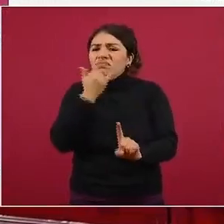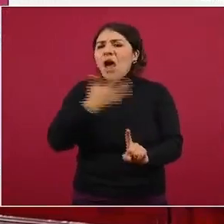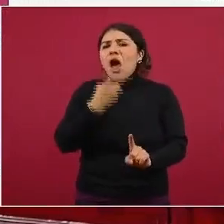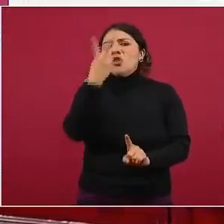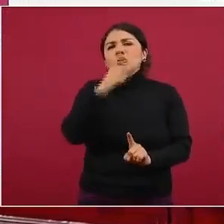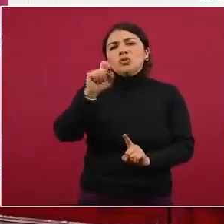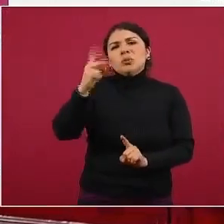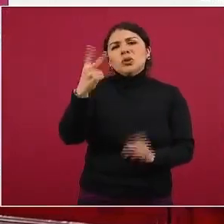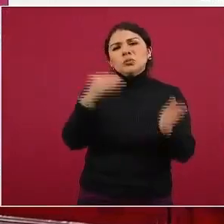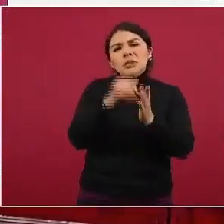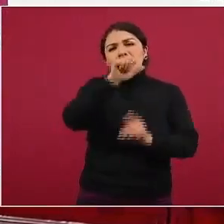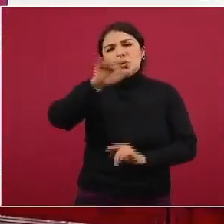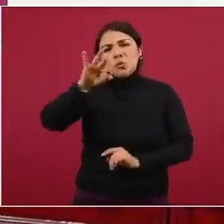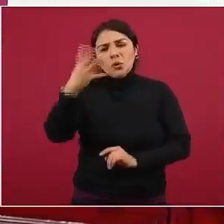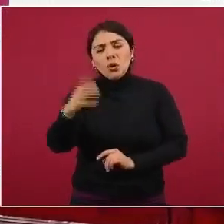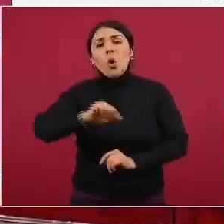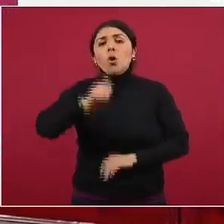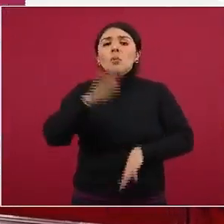222.644, y